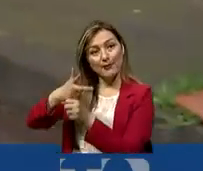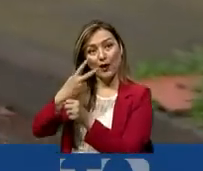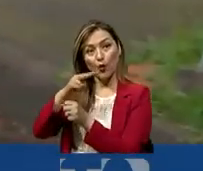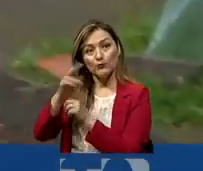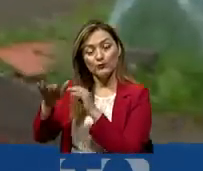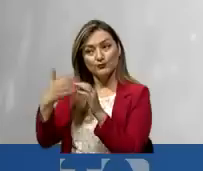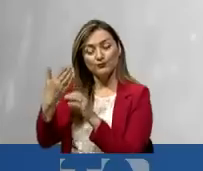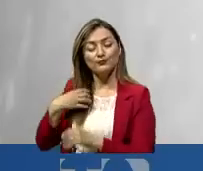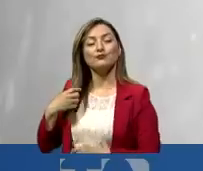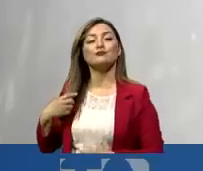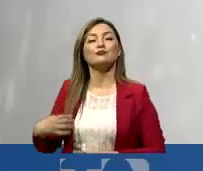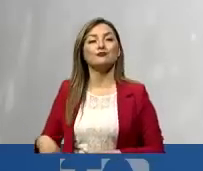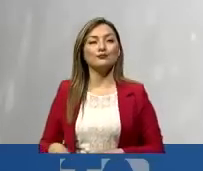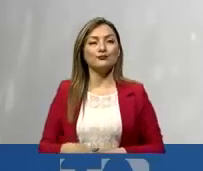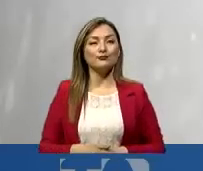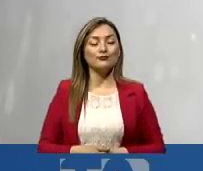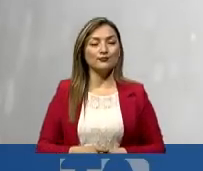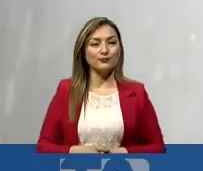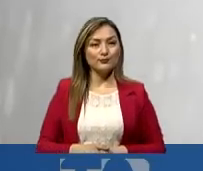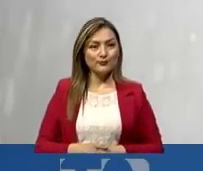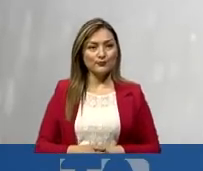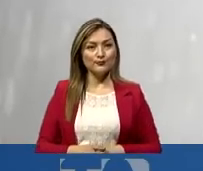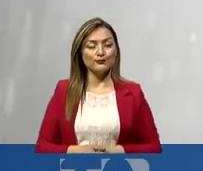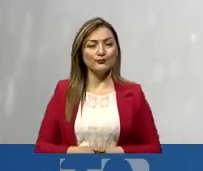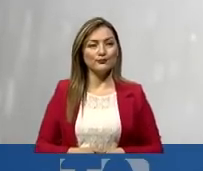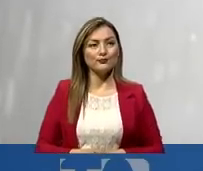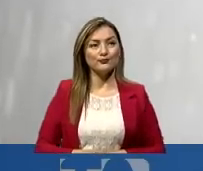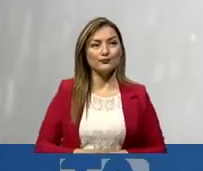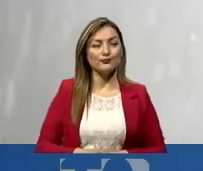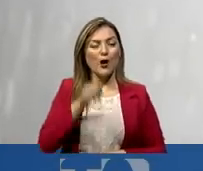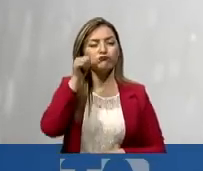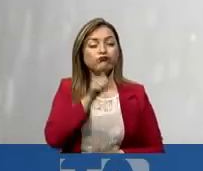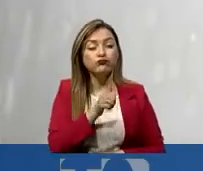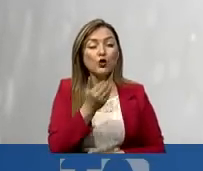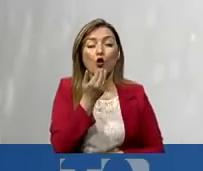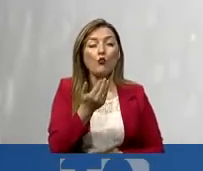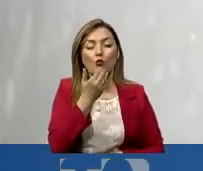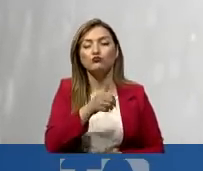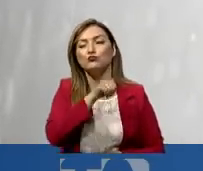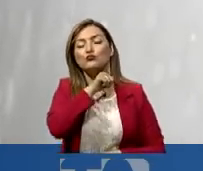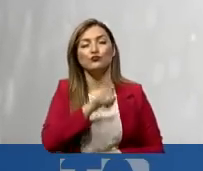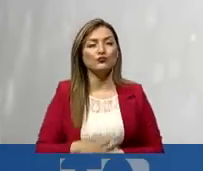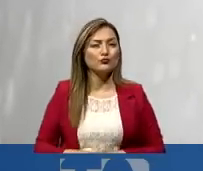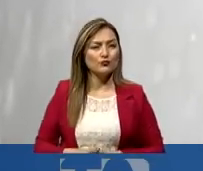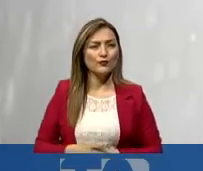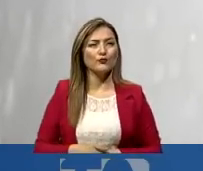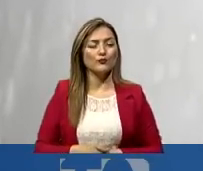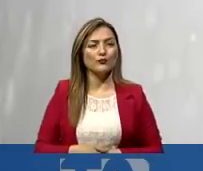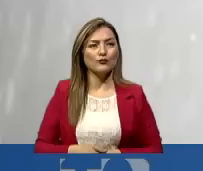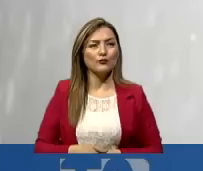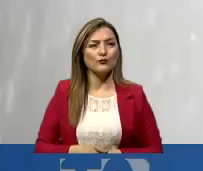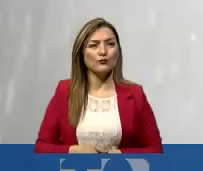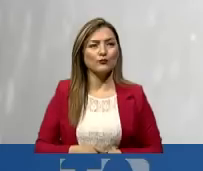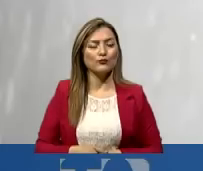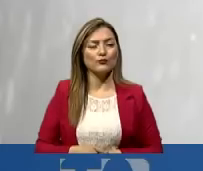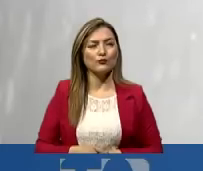compartido los moradores de este sector para que vean cómo está operando la inseguridad acá, la delincuencia acá en este sector